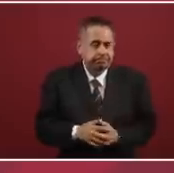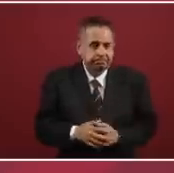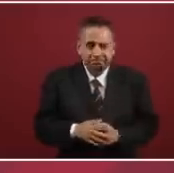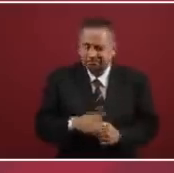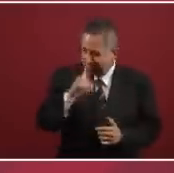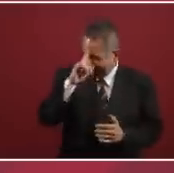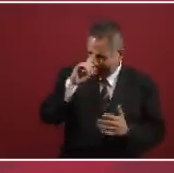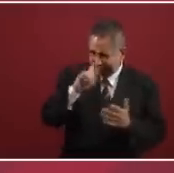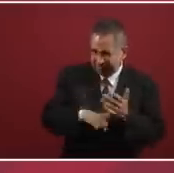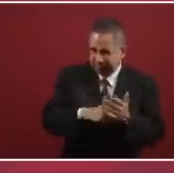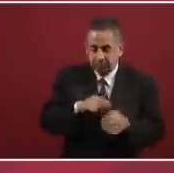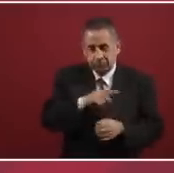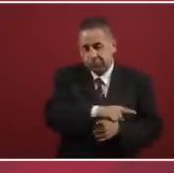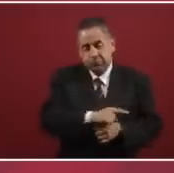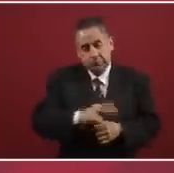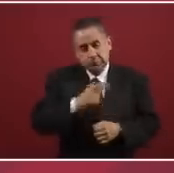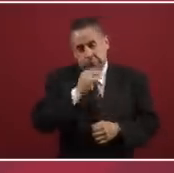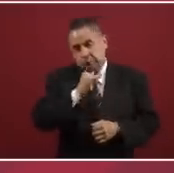zonas con más consumo